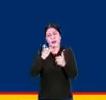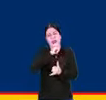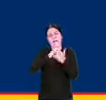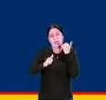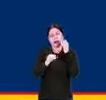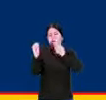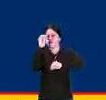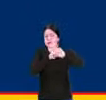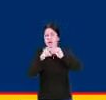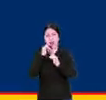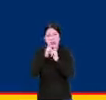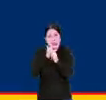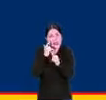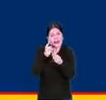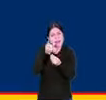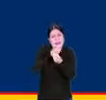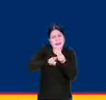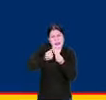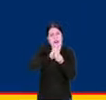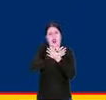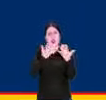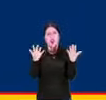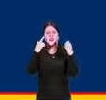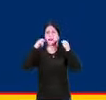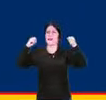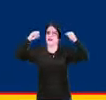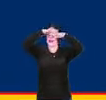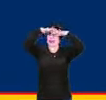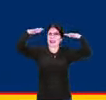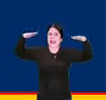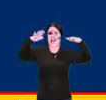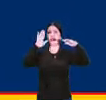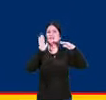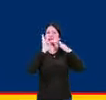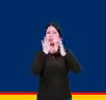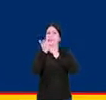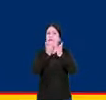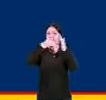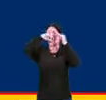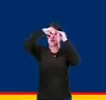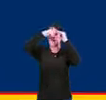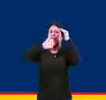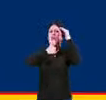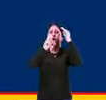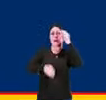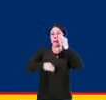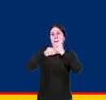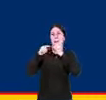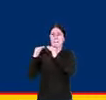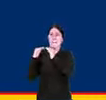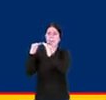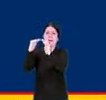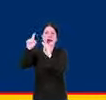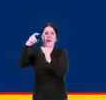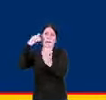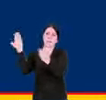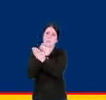detalle, estamos haciendo el traslado de las redes y la compra de los predios necesarios para iniciar la